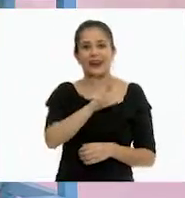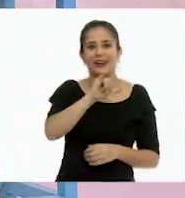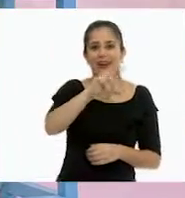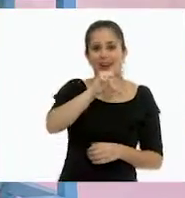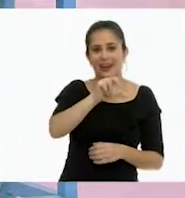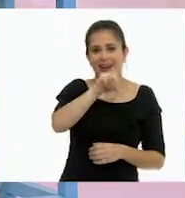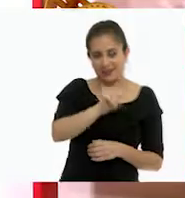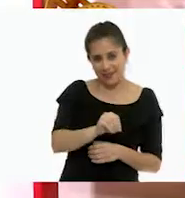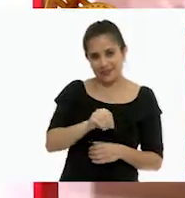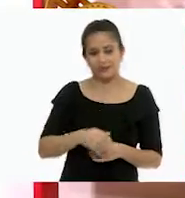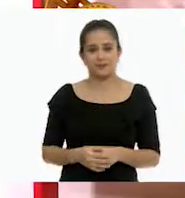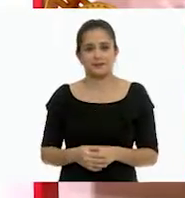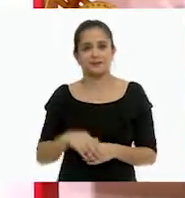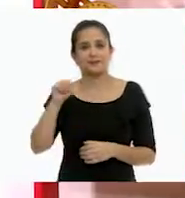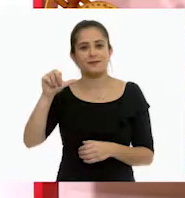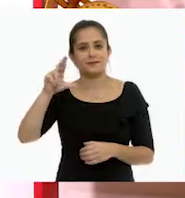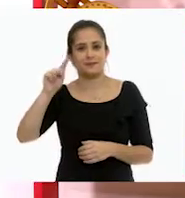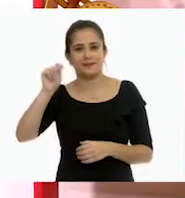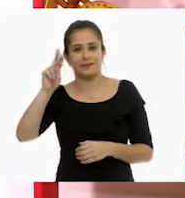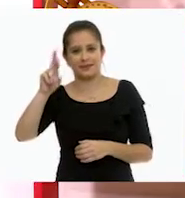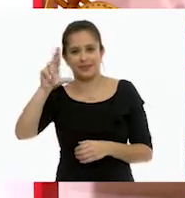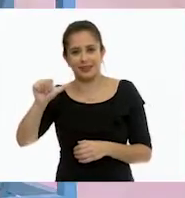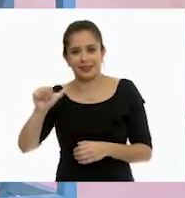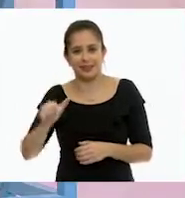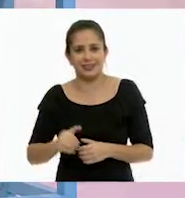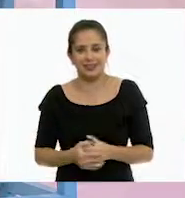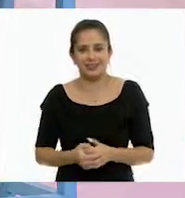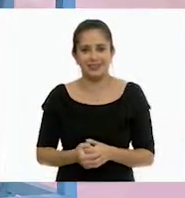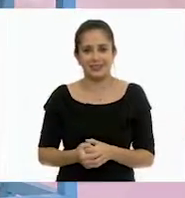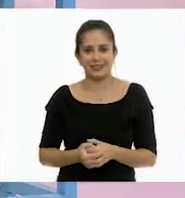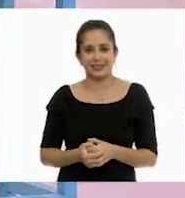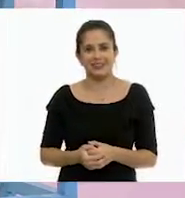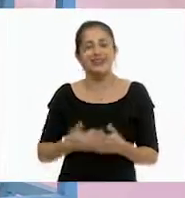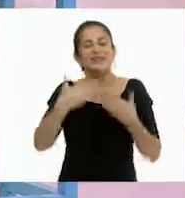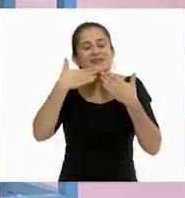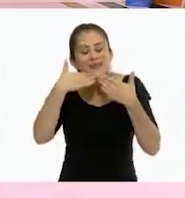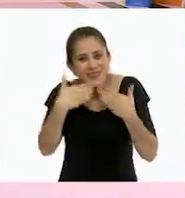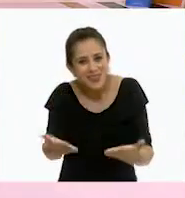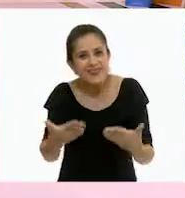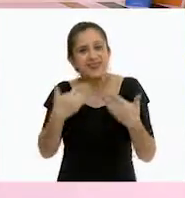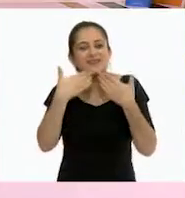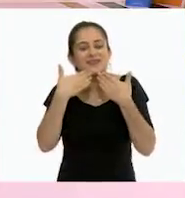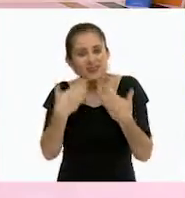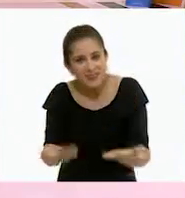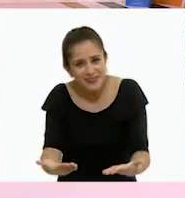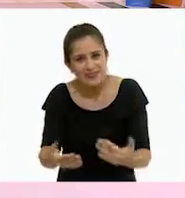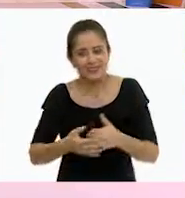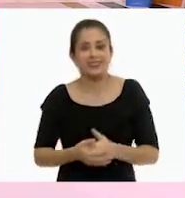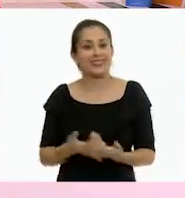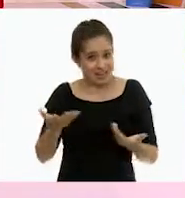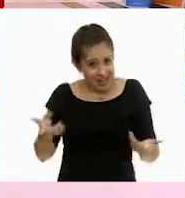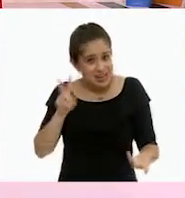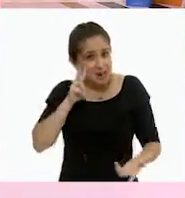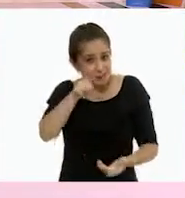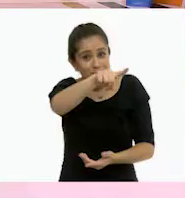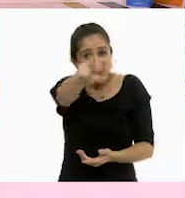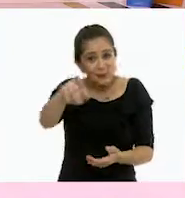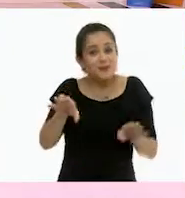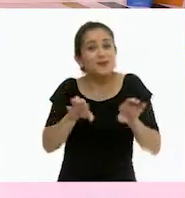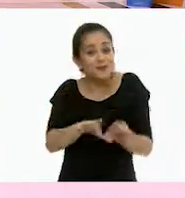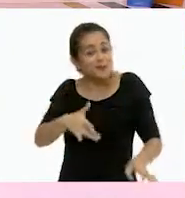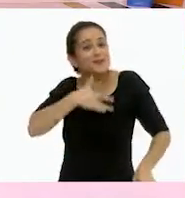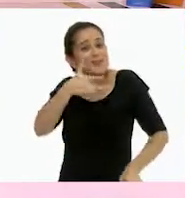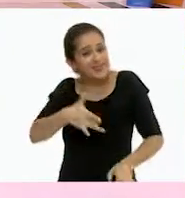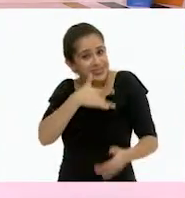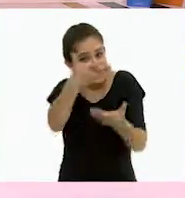Ricardo. Artura, si no me equivoco. Muy bien, muy bien. ¿Qué tal, amigos allá en casa? ¿Qué